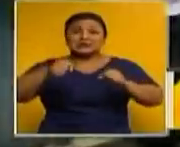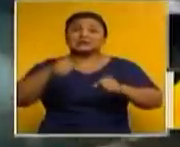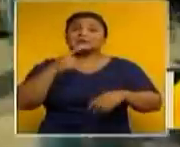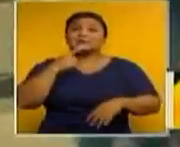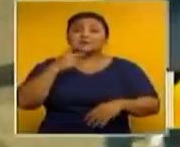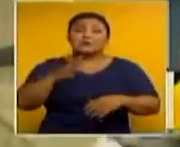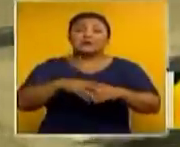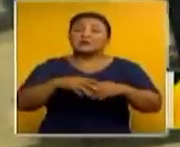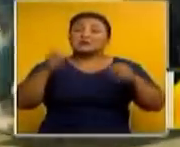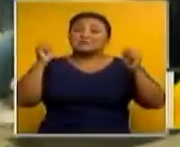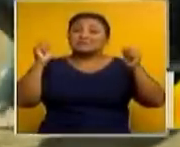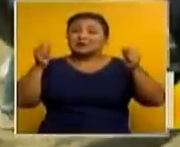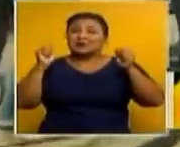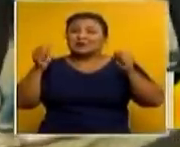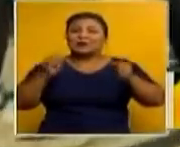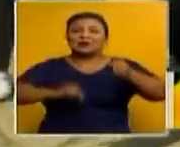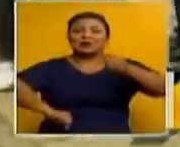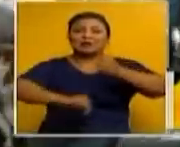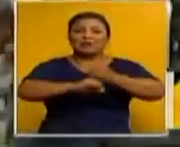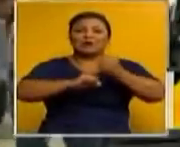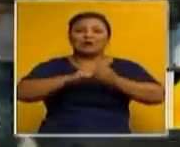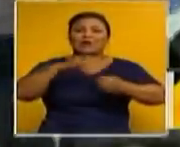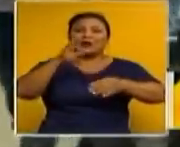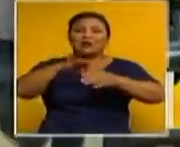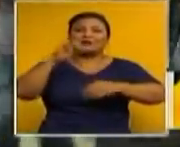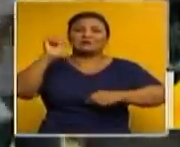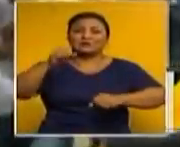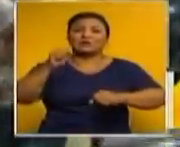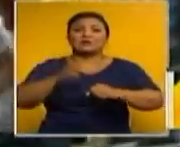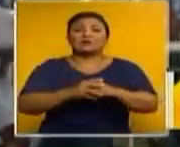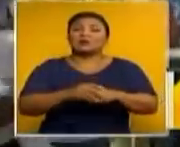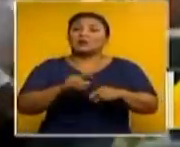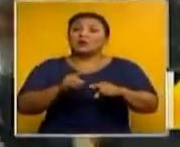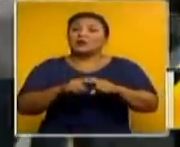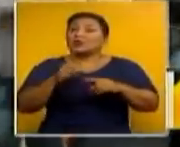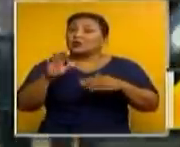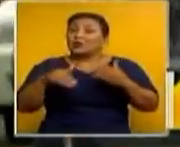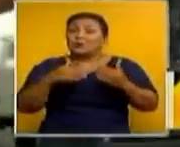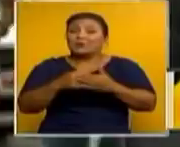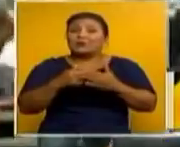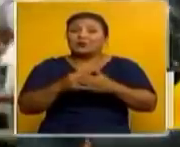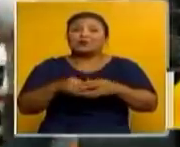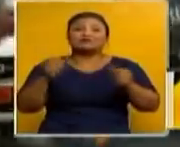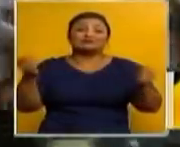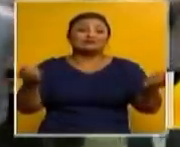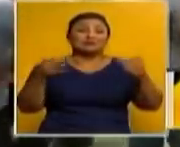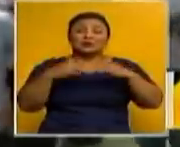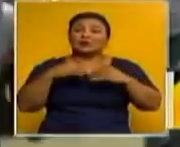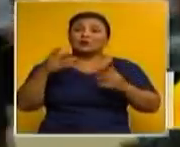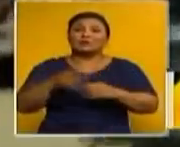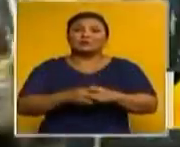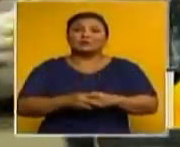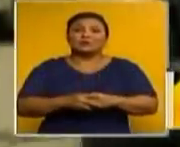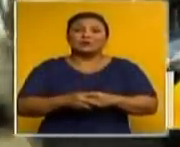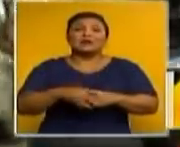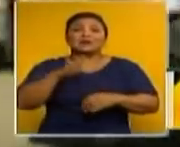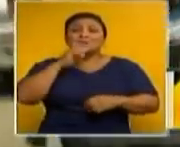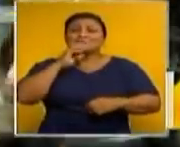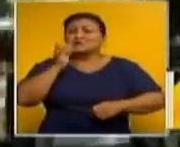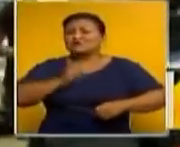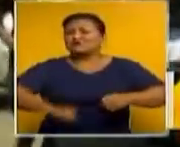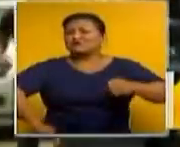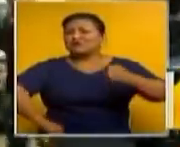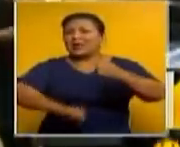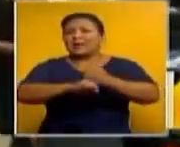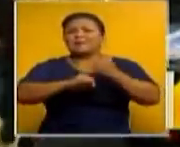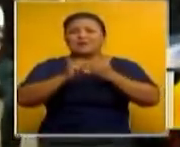caravanas oficialistas en respaldo a la consulta. Los asambleístas de la bancada oficialista también se hicieron presentes. Hemos recibido un respaldo muy